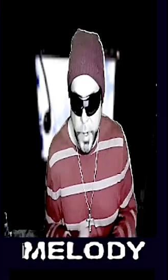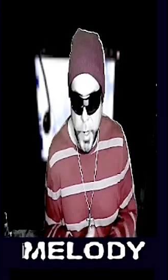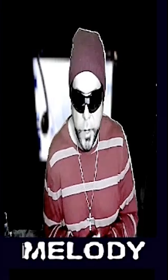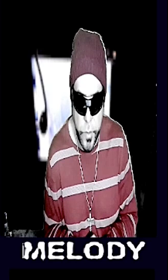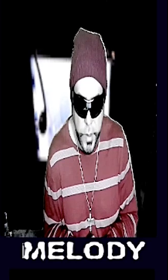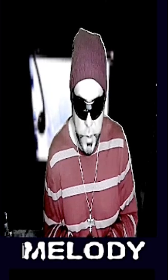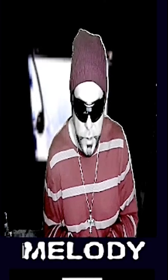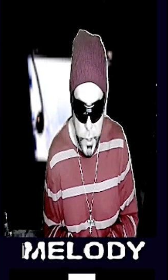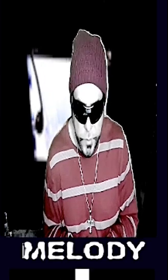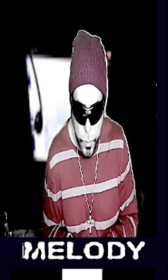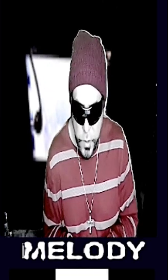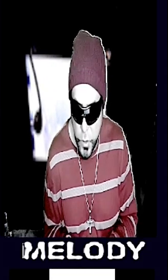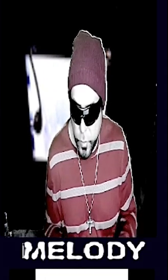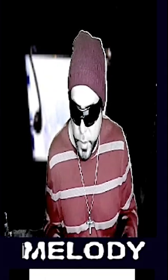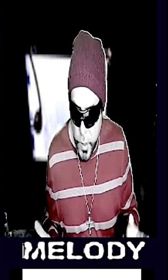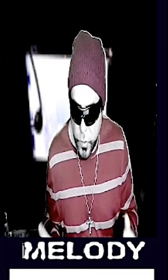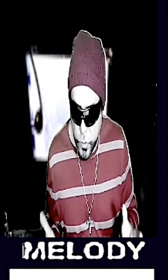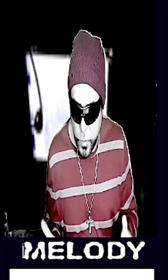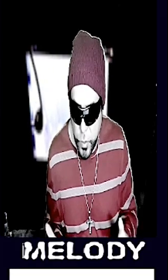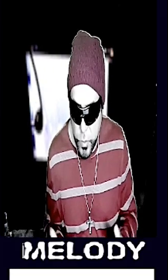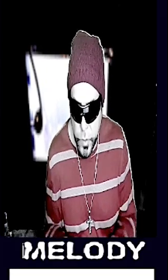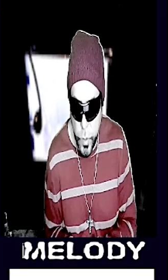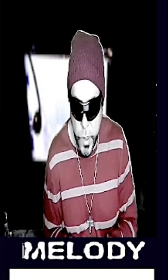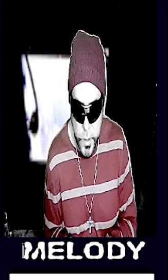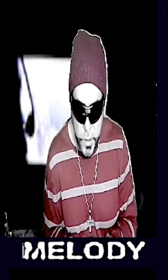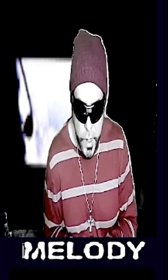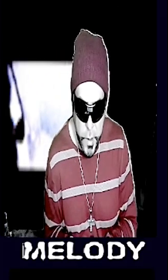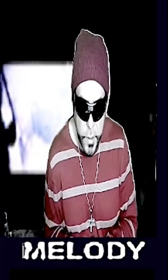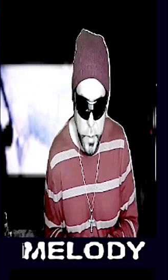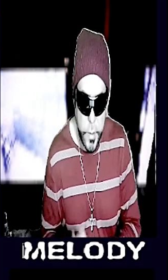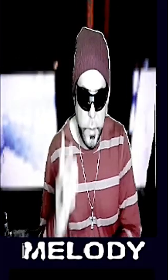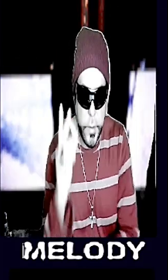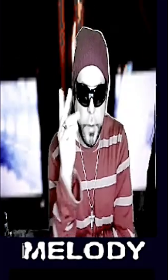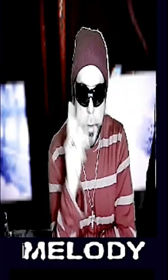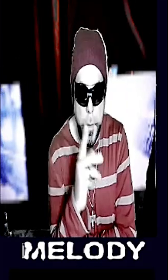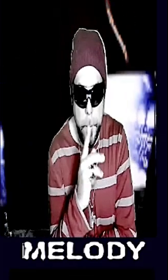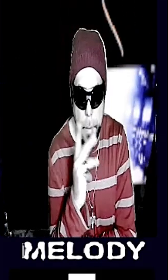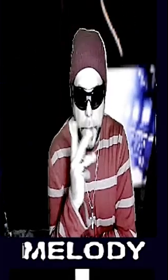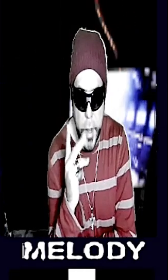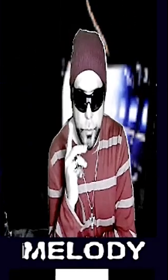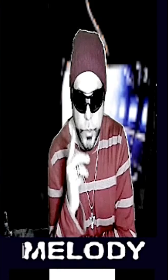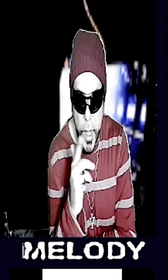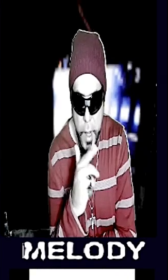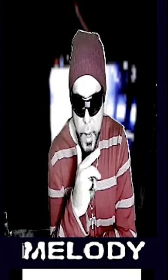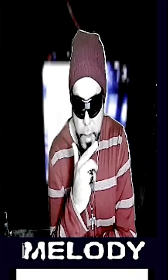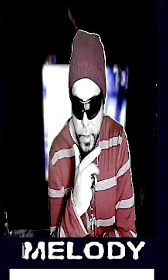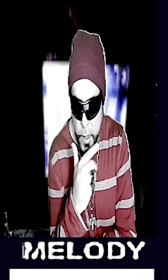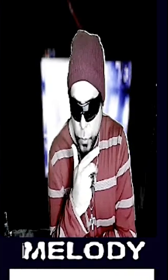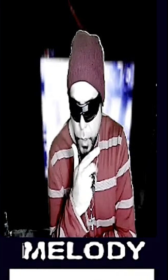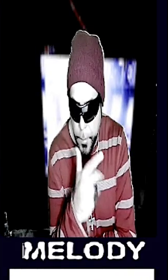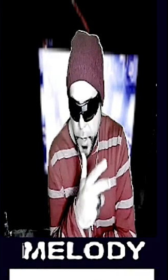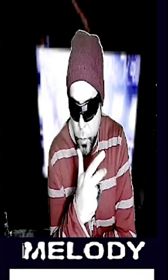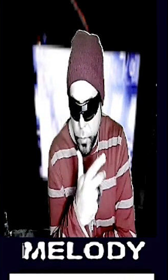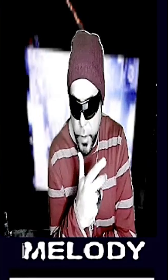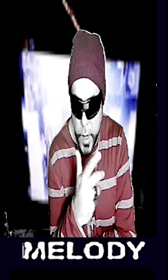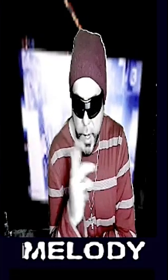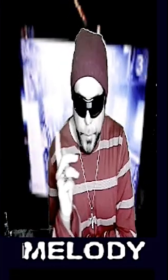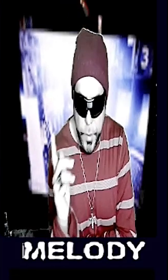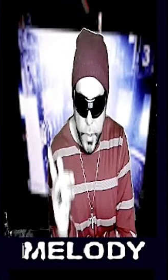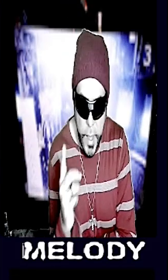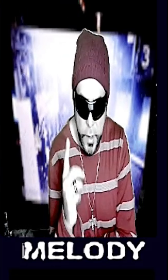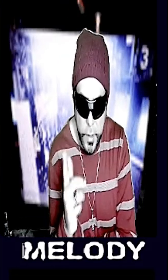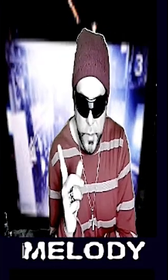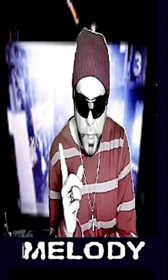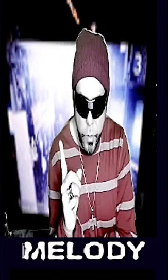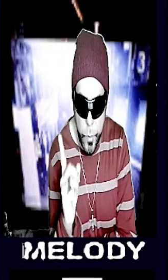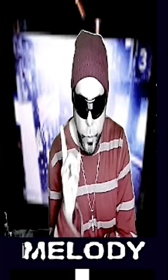aspiración de Rodríguez esposa del gobernador nuevo le Samuel GC Para buscar la candidatura para gobernar